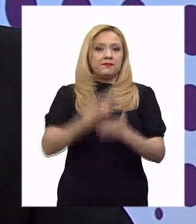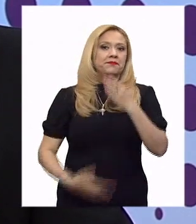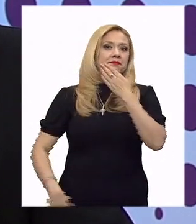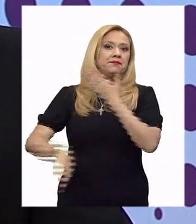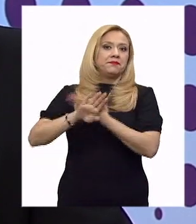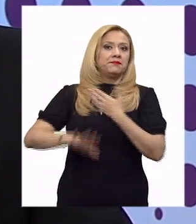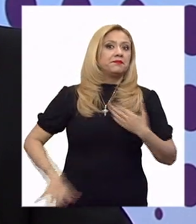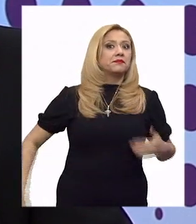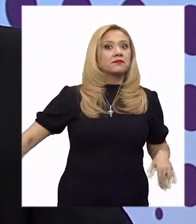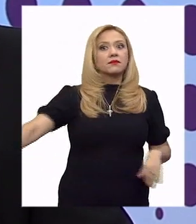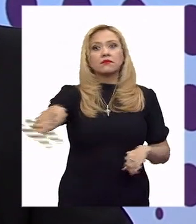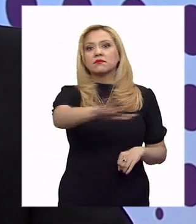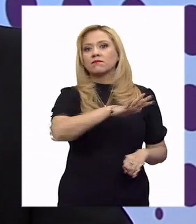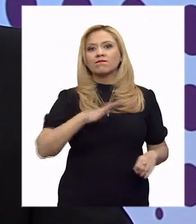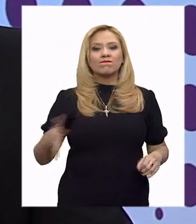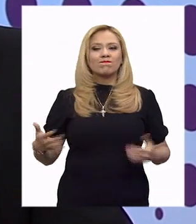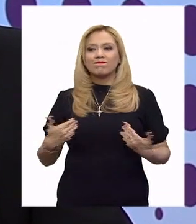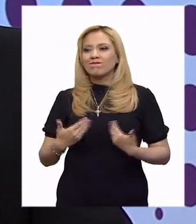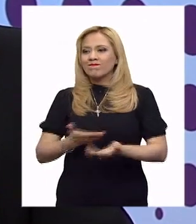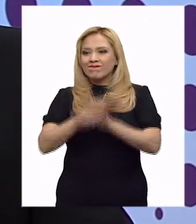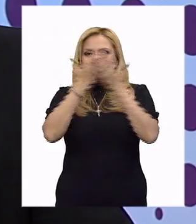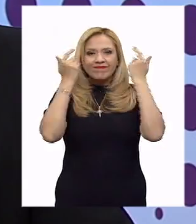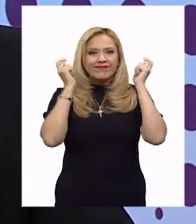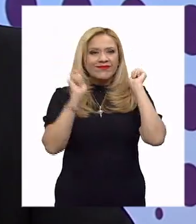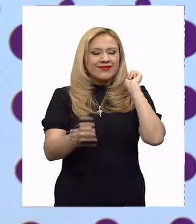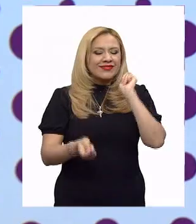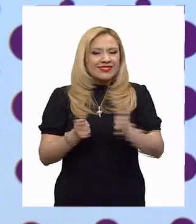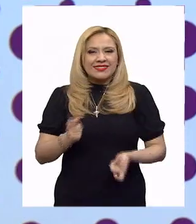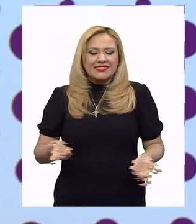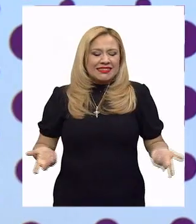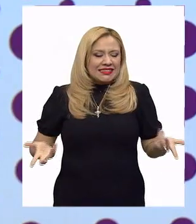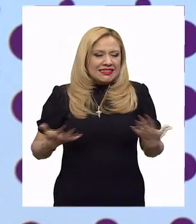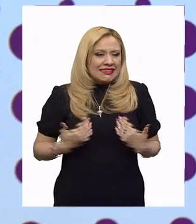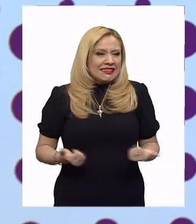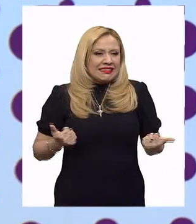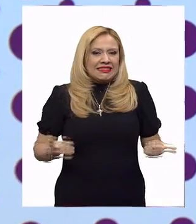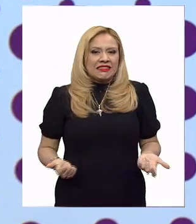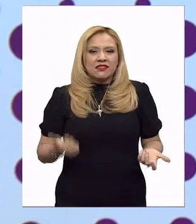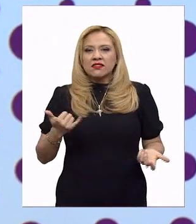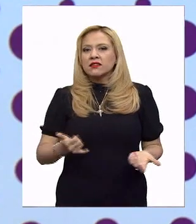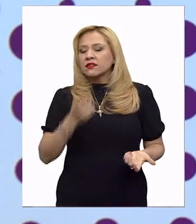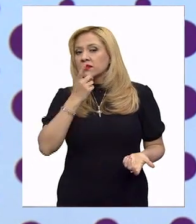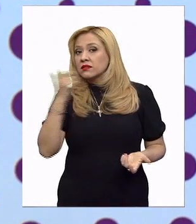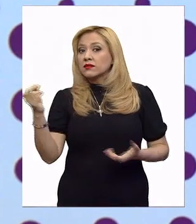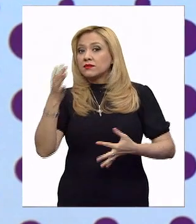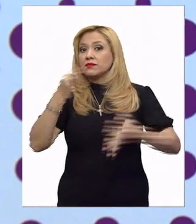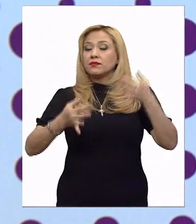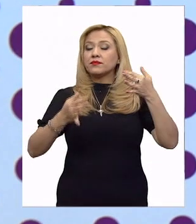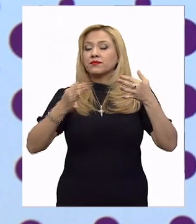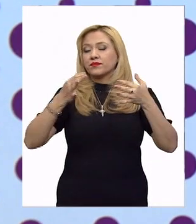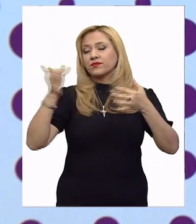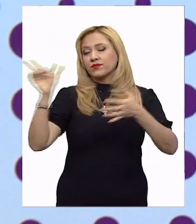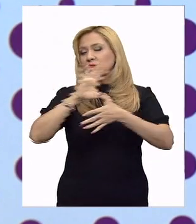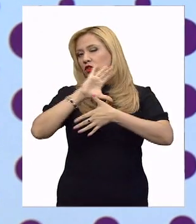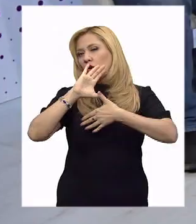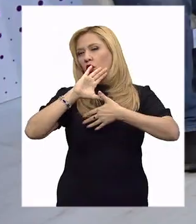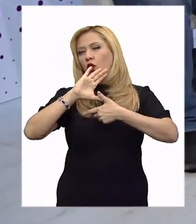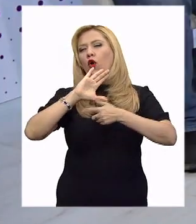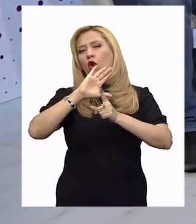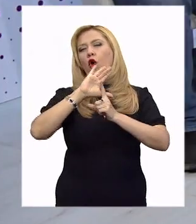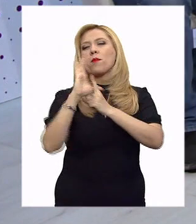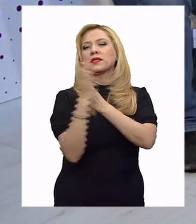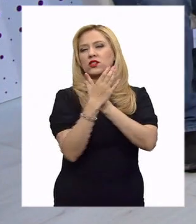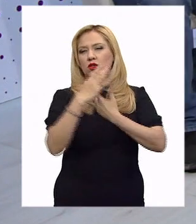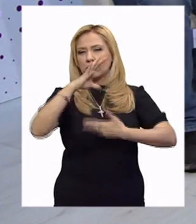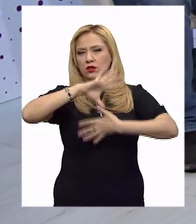sociedad en general de conocer de estos casos de corrupción. Y además lo ha dicho la Comisión Interamericana, ¿no? Una de las mejores herramientas para el